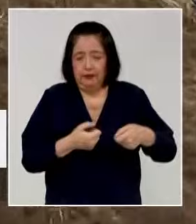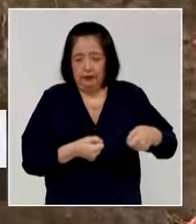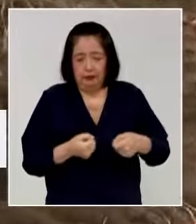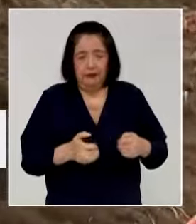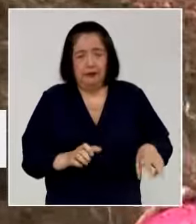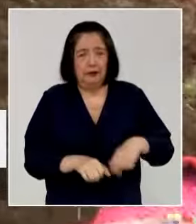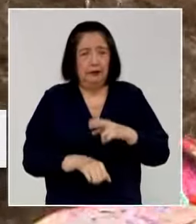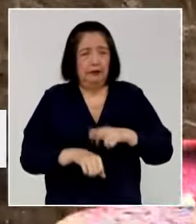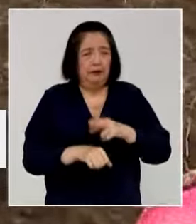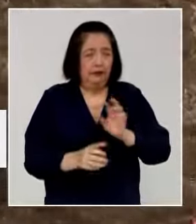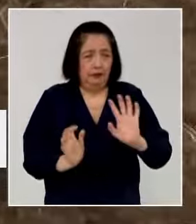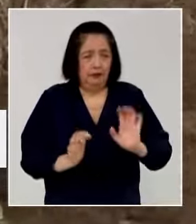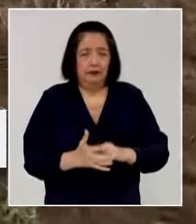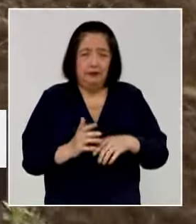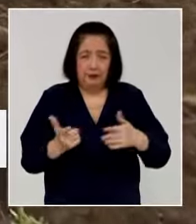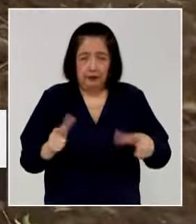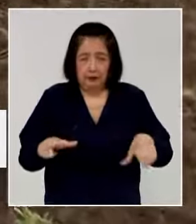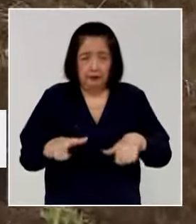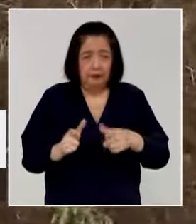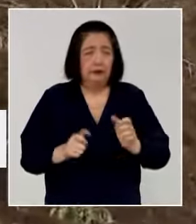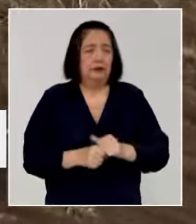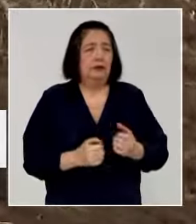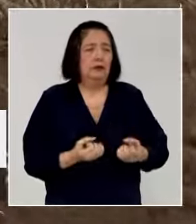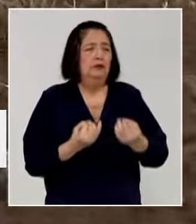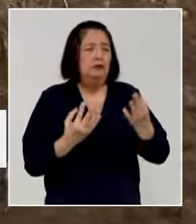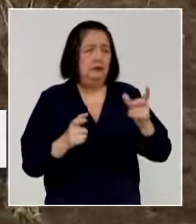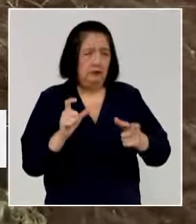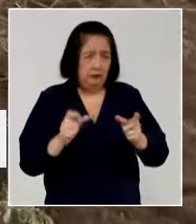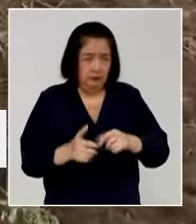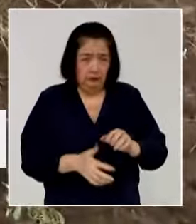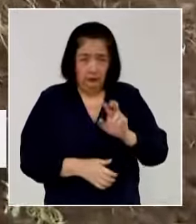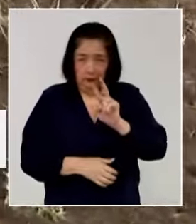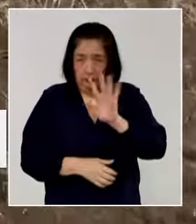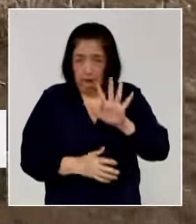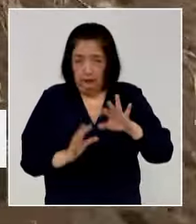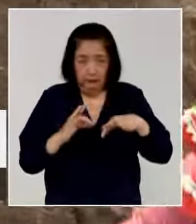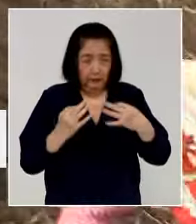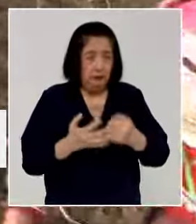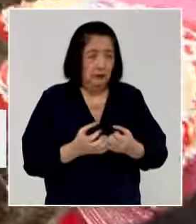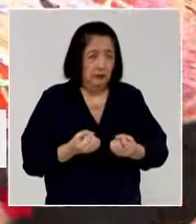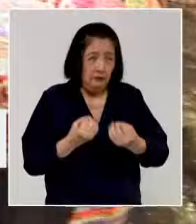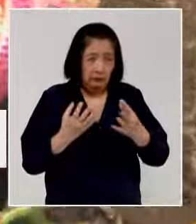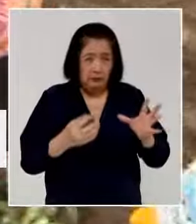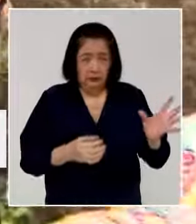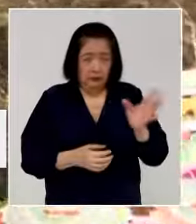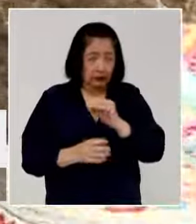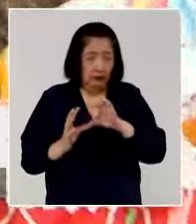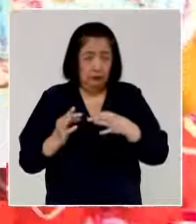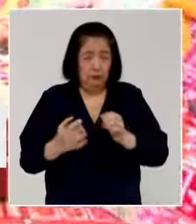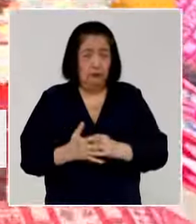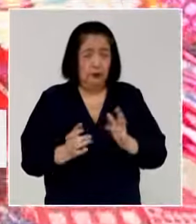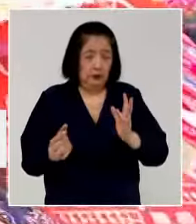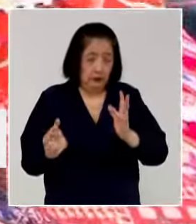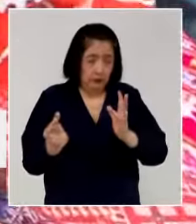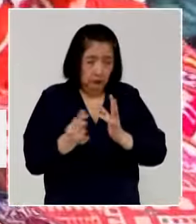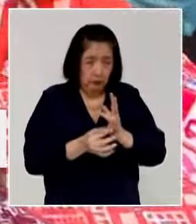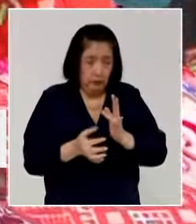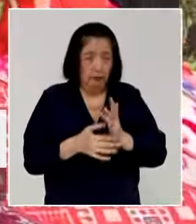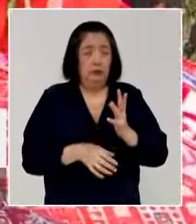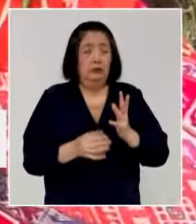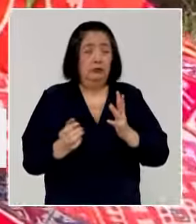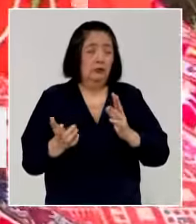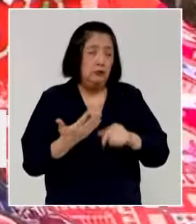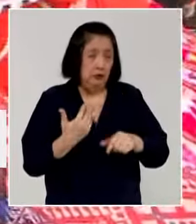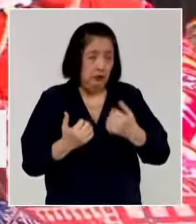APU Huilcapunco de Maucau. ¿Cuántas personas? Me dijiste 25 familias son en total y participan todos, ¿no? Esposas, esposos,